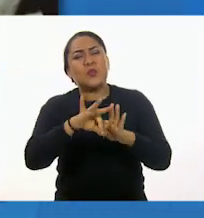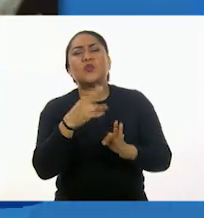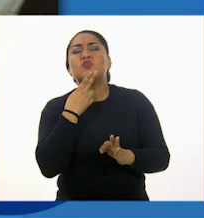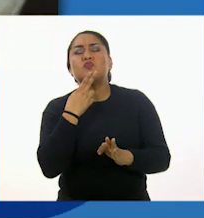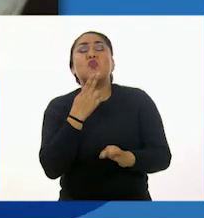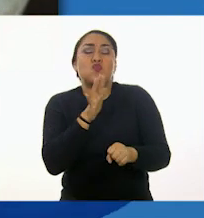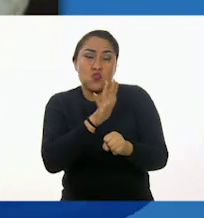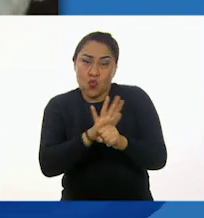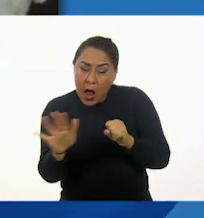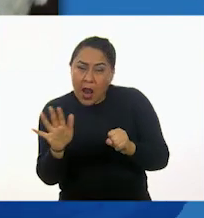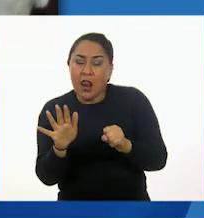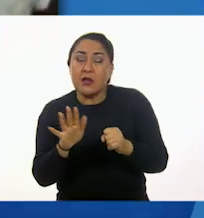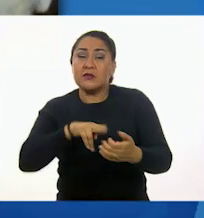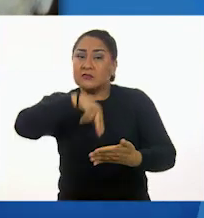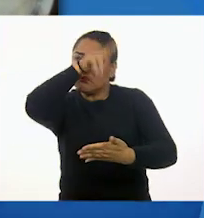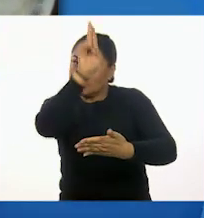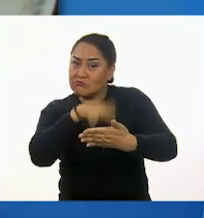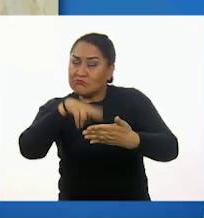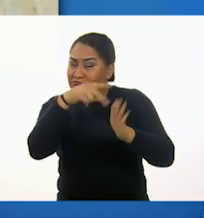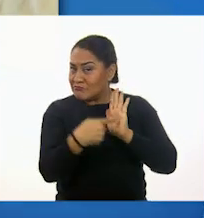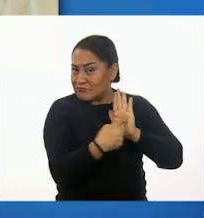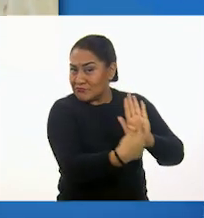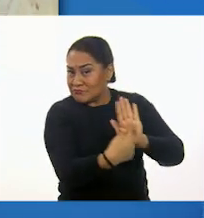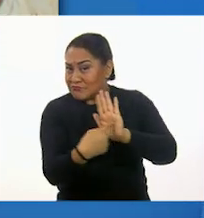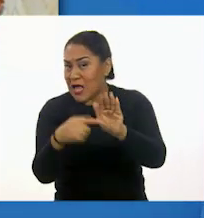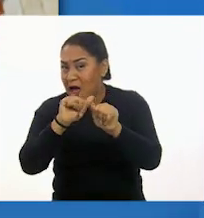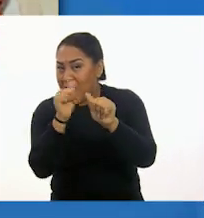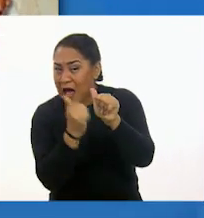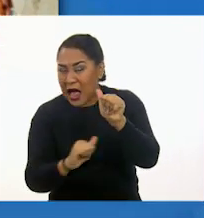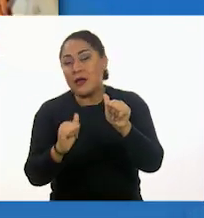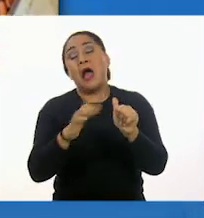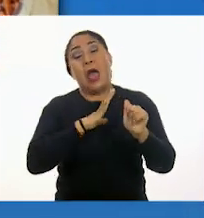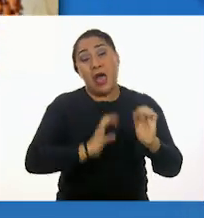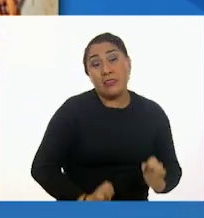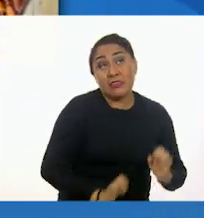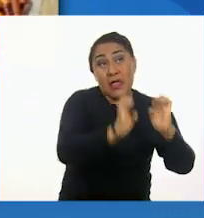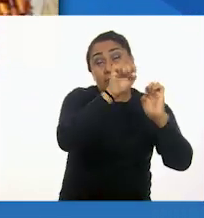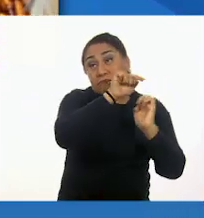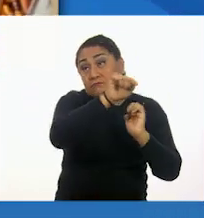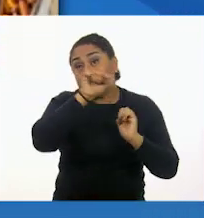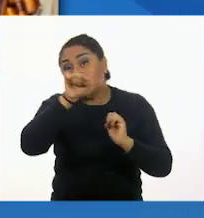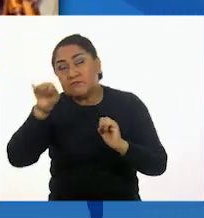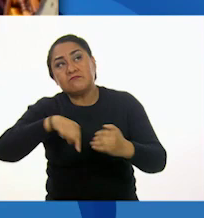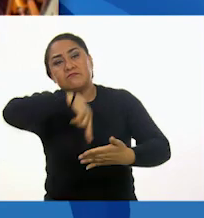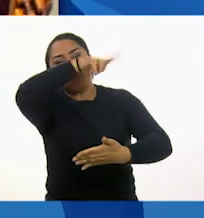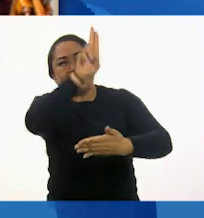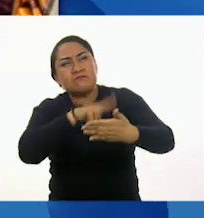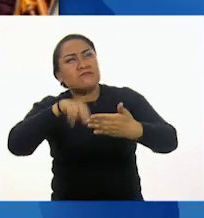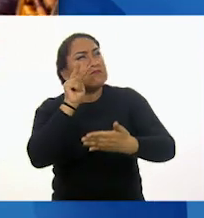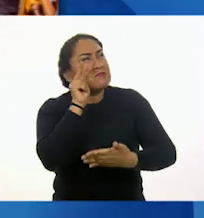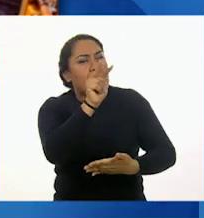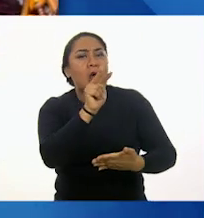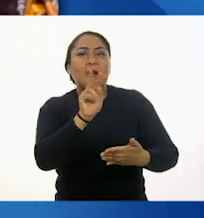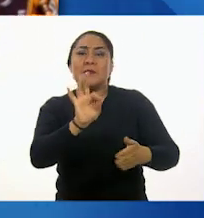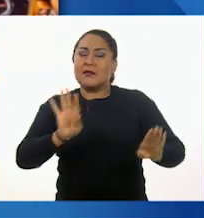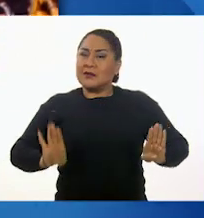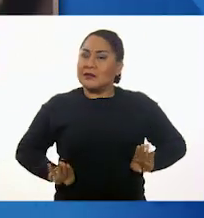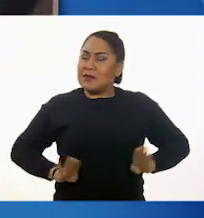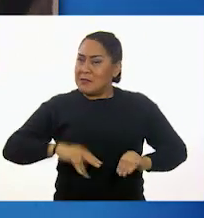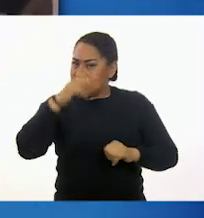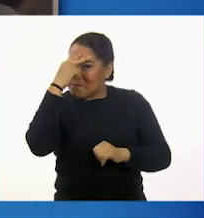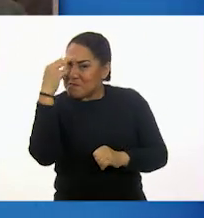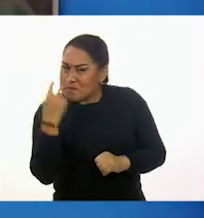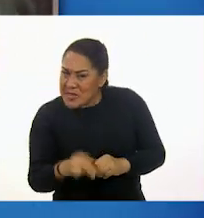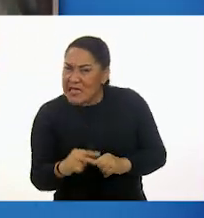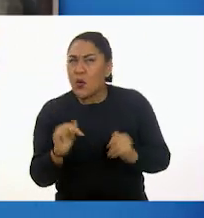principales era acercar el arte al pueblo, que en cada edificio hubiera un mural que nos identificara como mexicanos, con